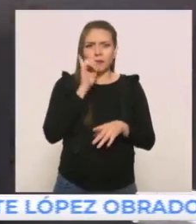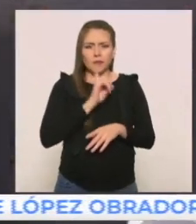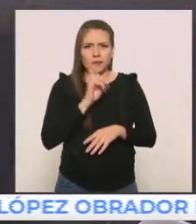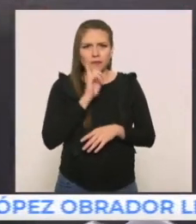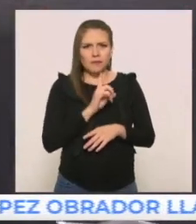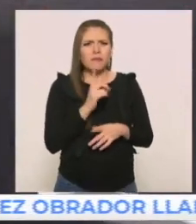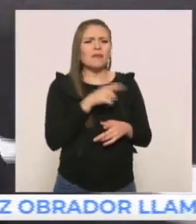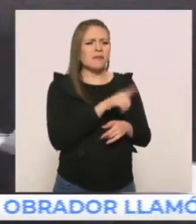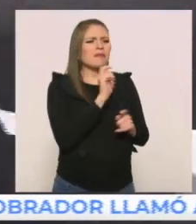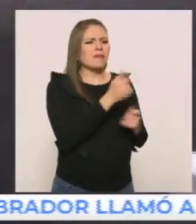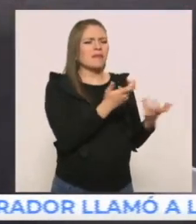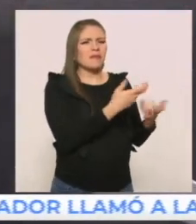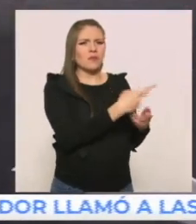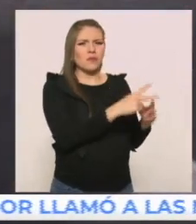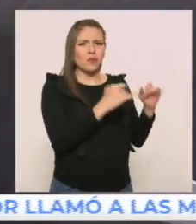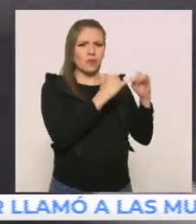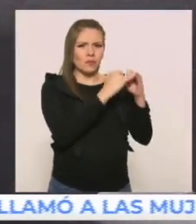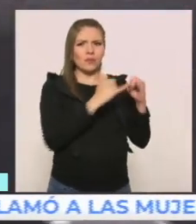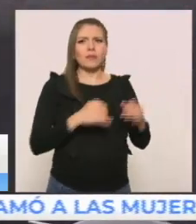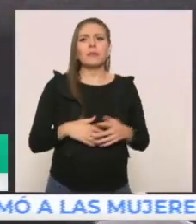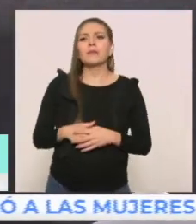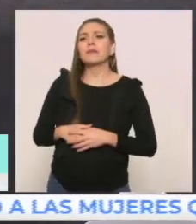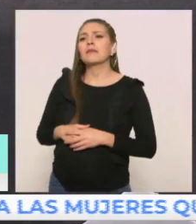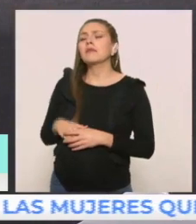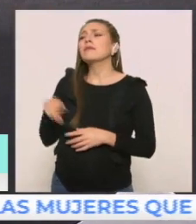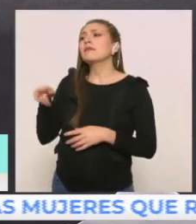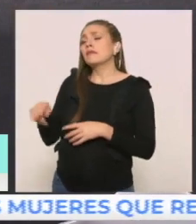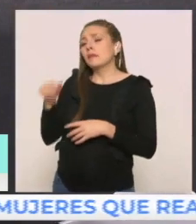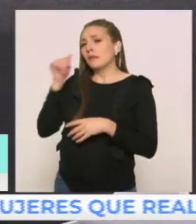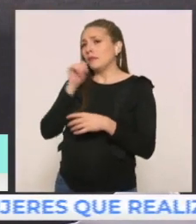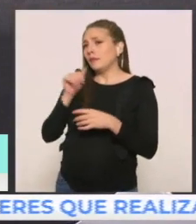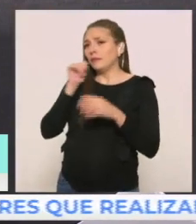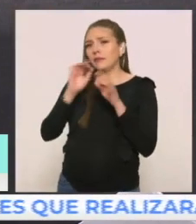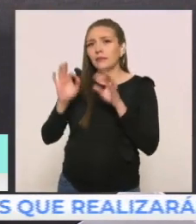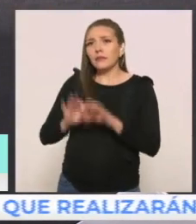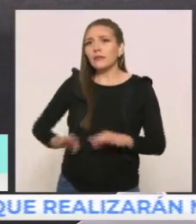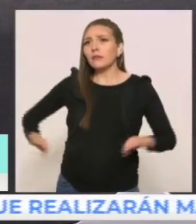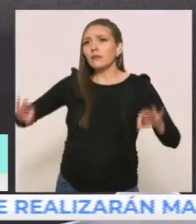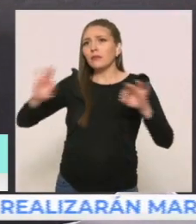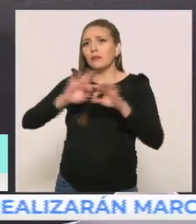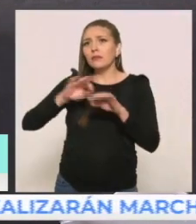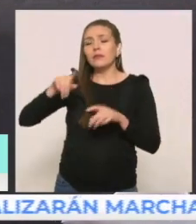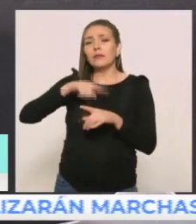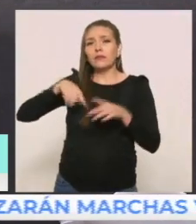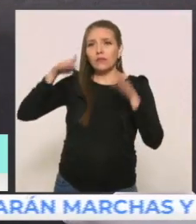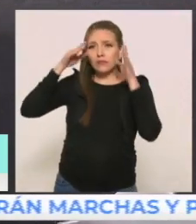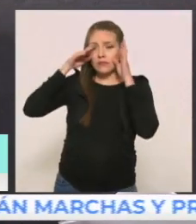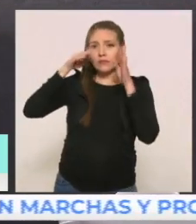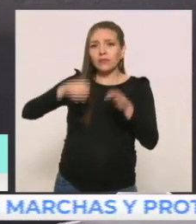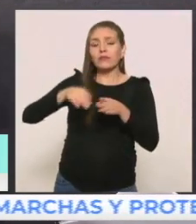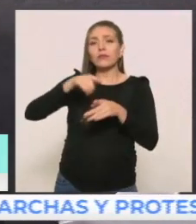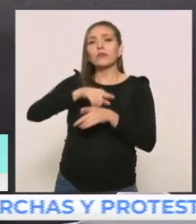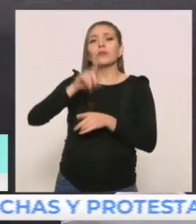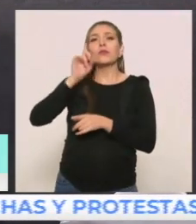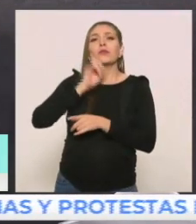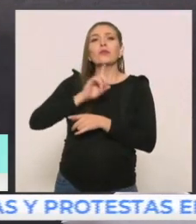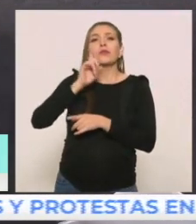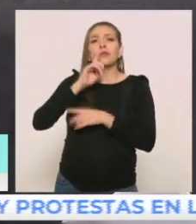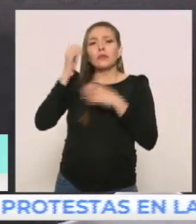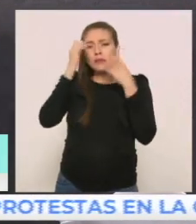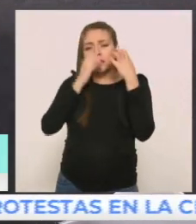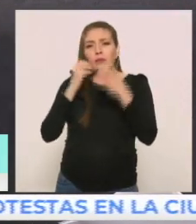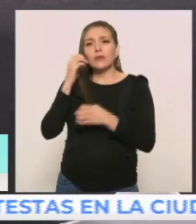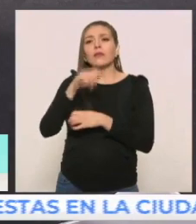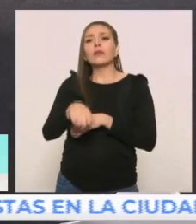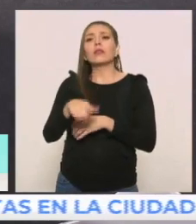importante que efectivamente se priorice siempre la atención y el enfoque de este tipo de análisis en las mujeres. Cuando lo vemos desde la perspectiva de